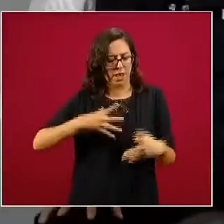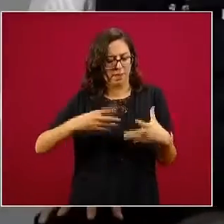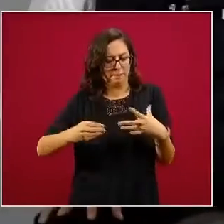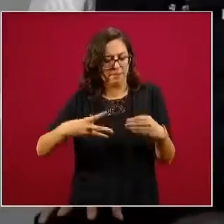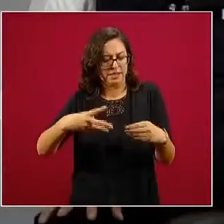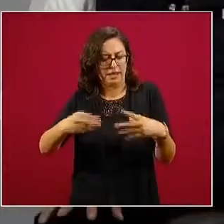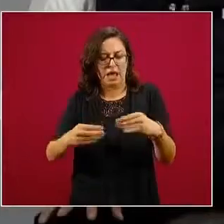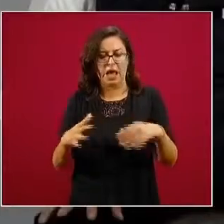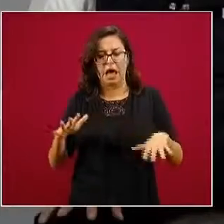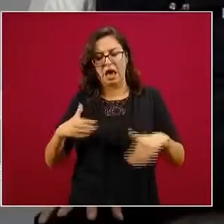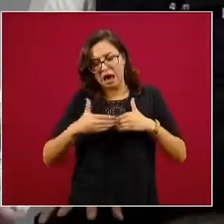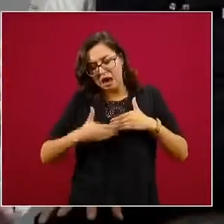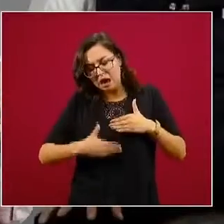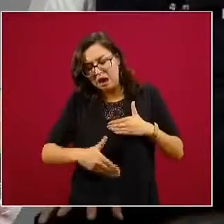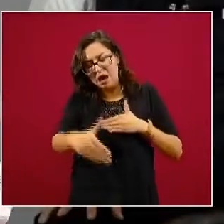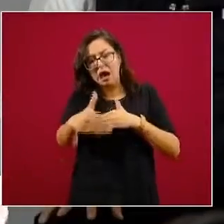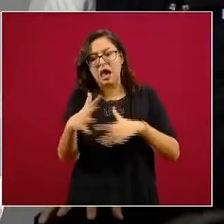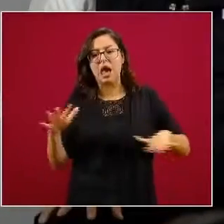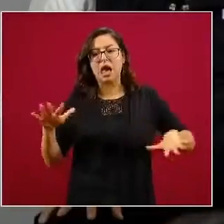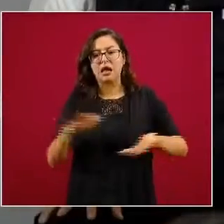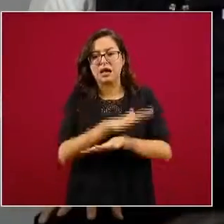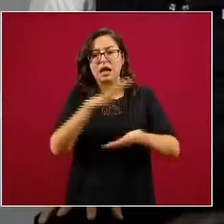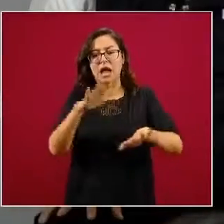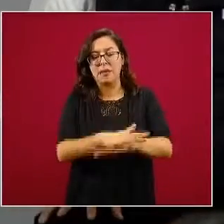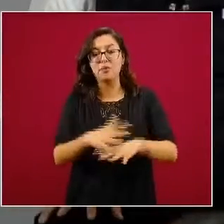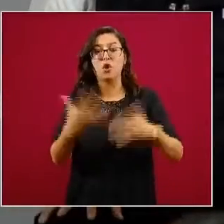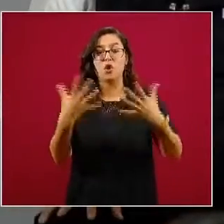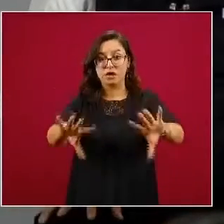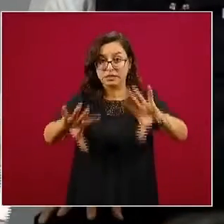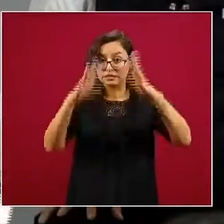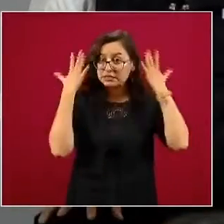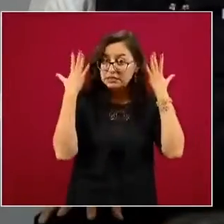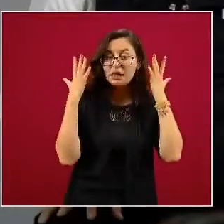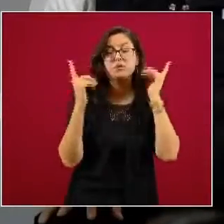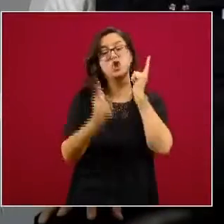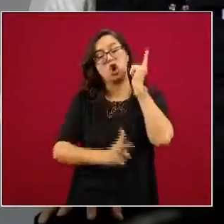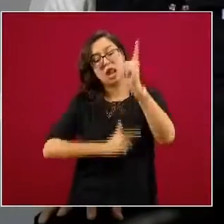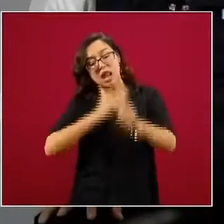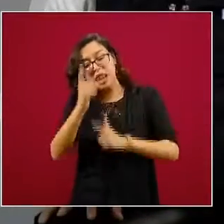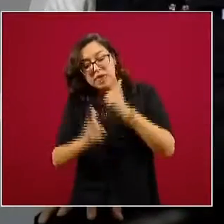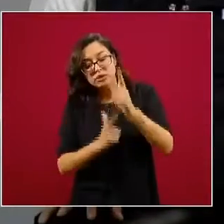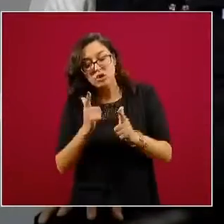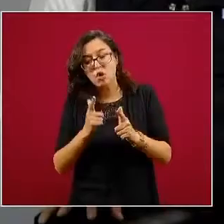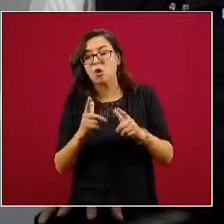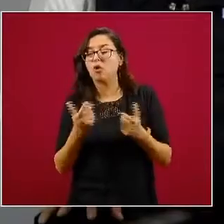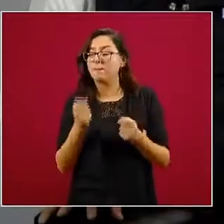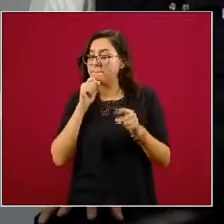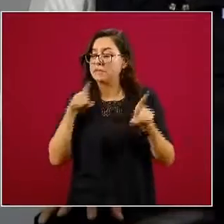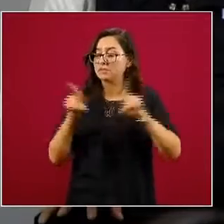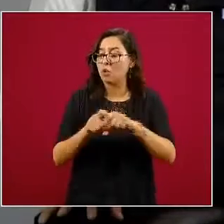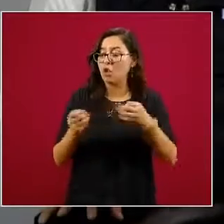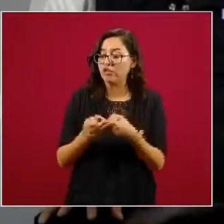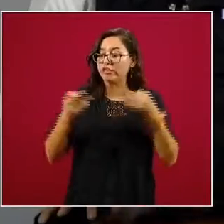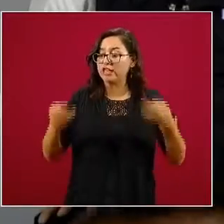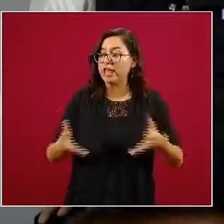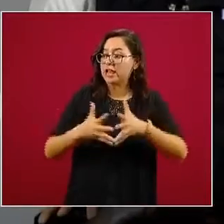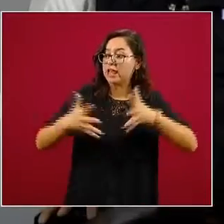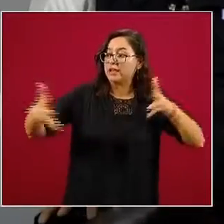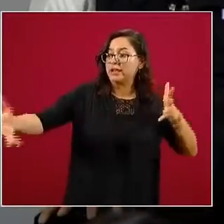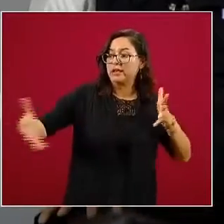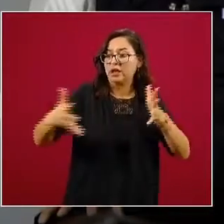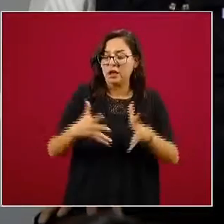Social destinadas a COVID. Miren, esa es una estrategia que se estableció a partir de un elemento. A la hora de ver qué